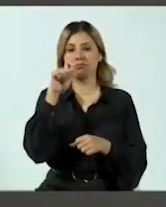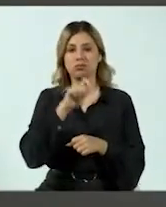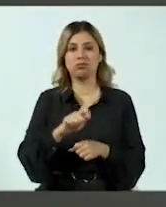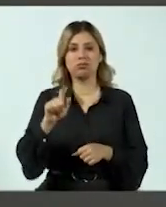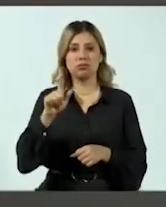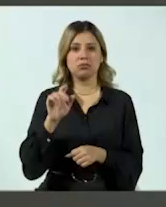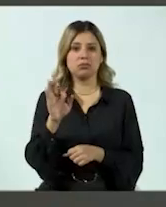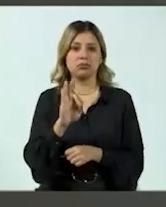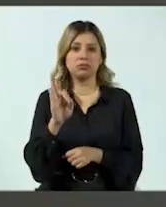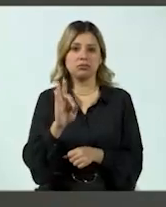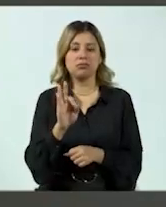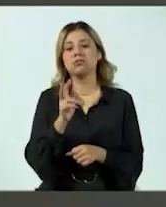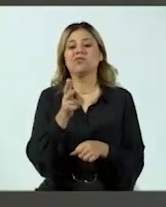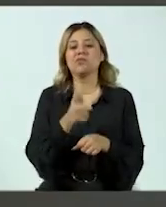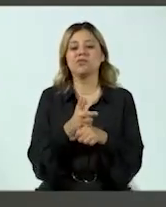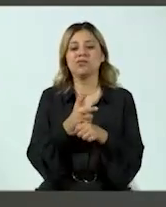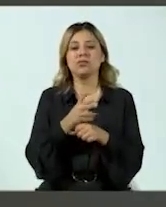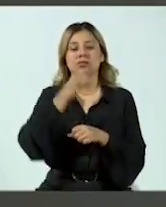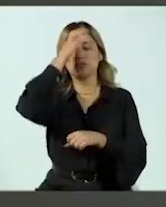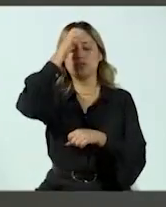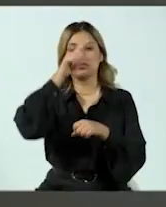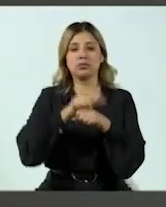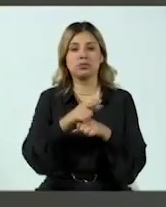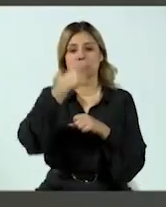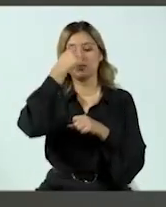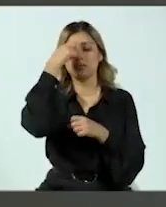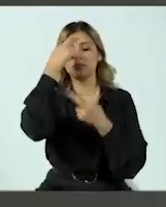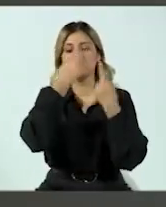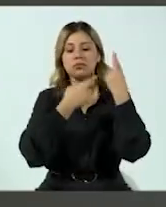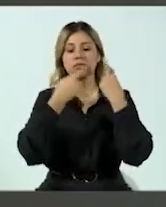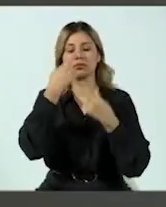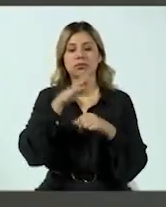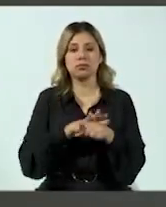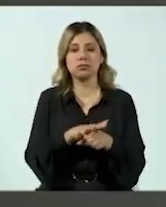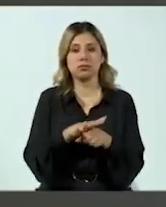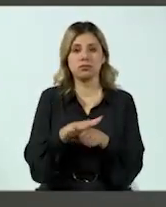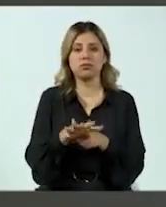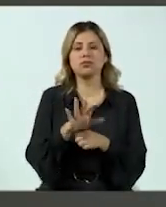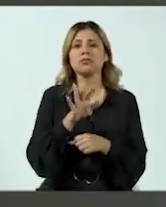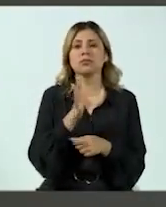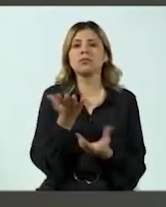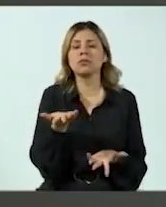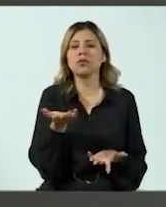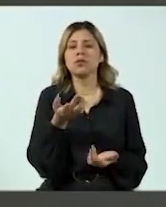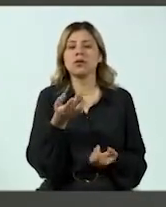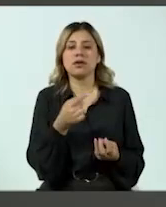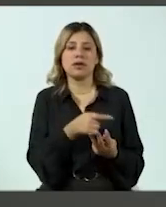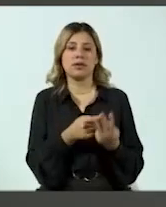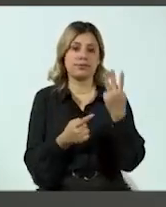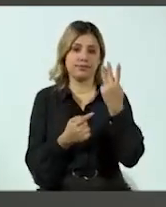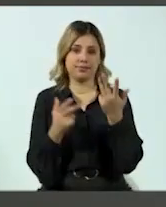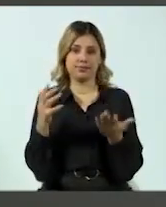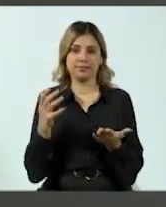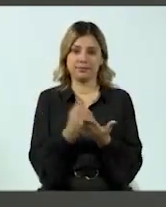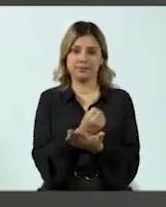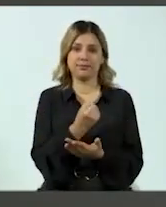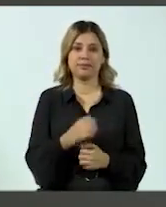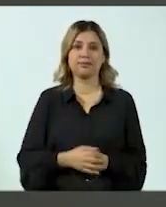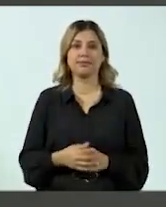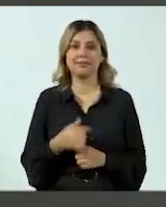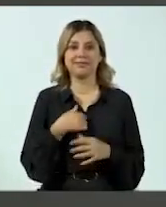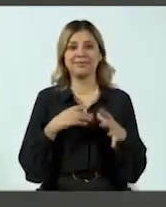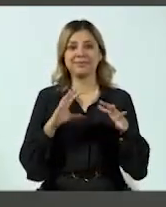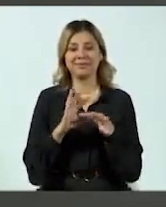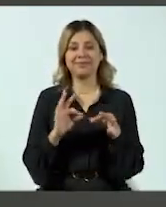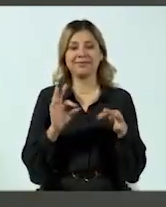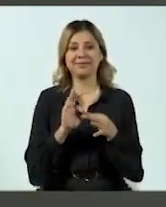sea de medios o de cultura pues para estar evaluando y poder definir Quiénes son nuestros tres ganadores que déjame te cuento que